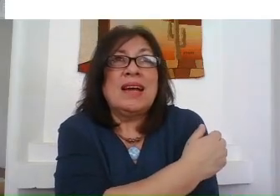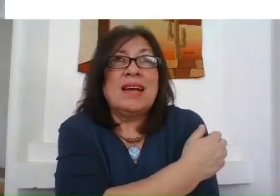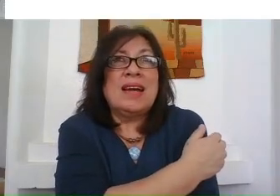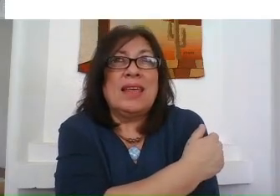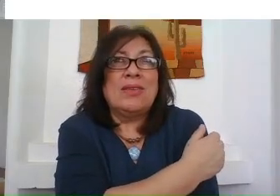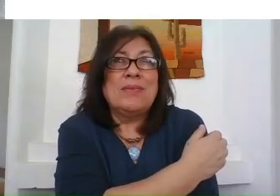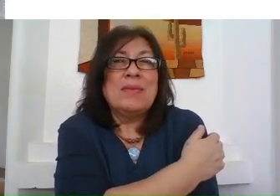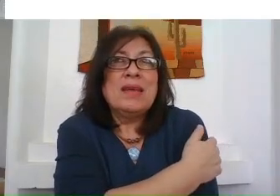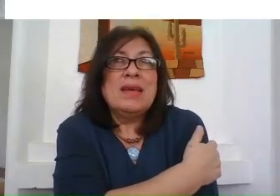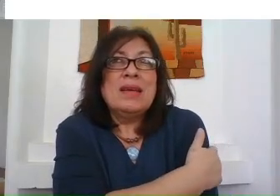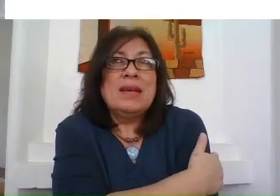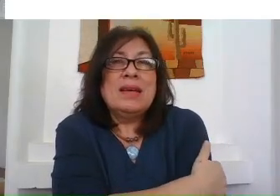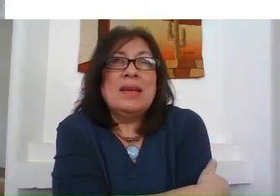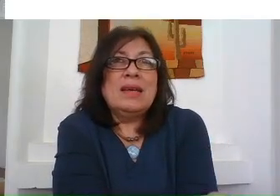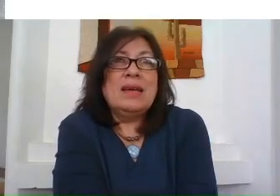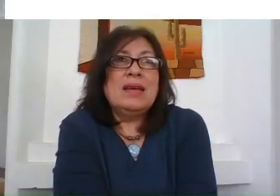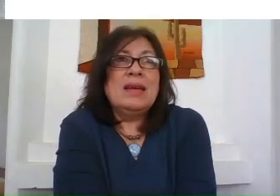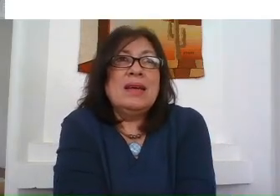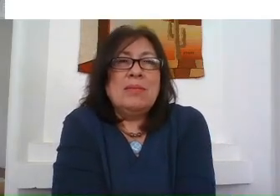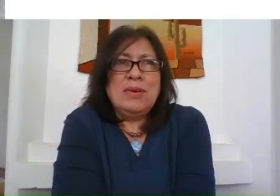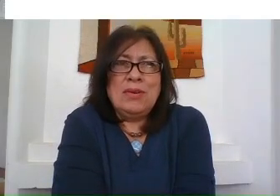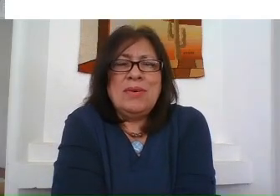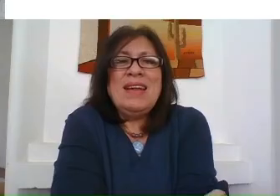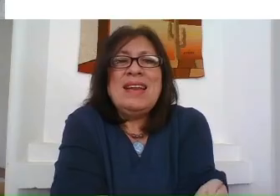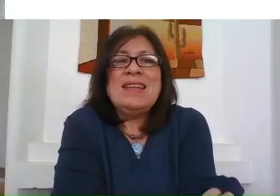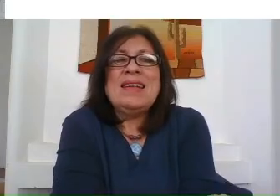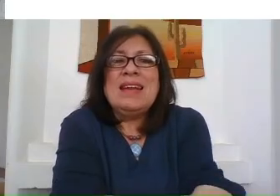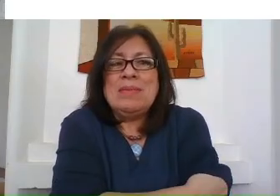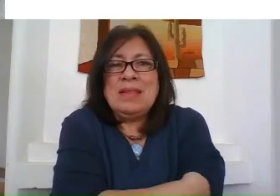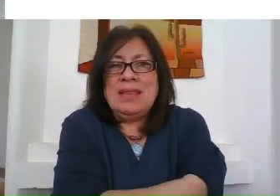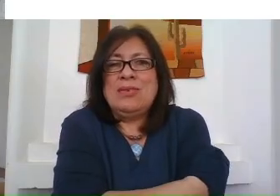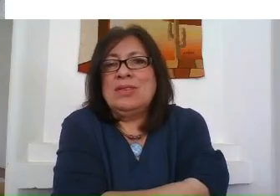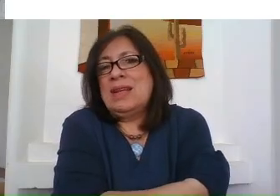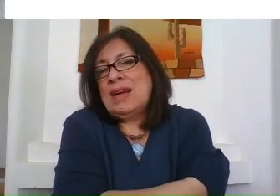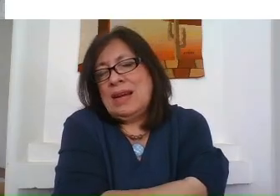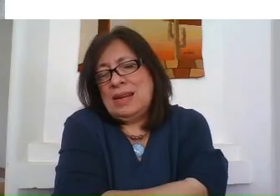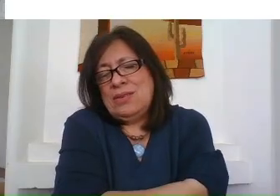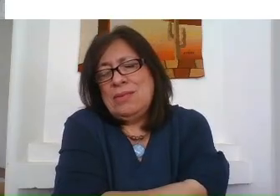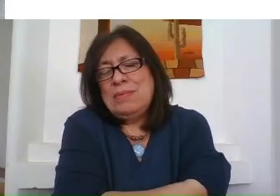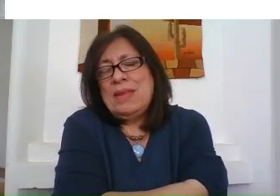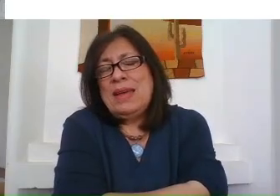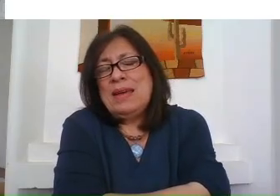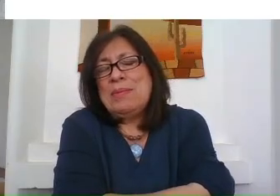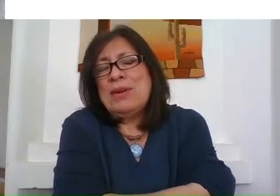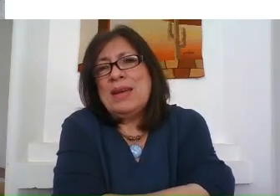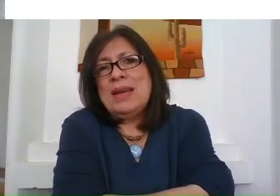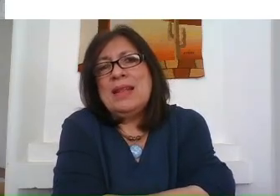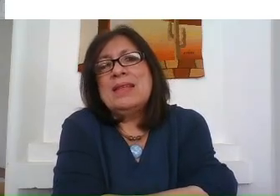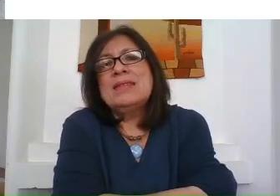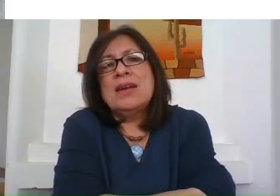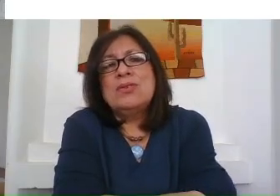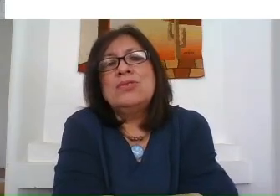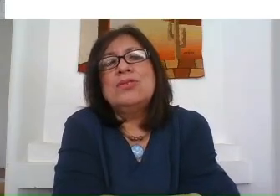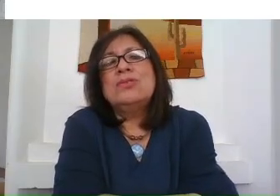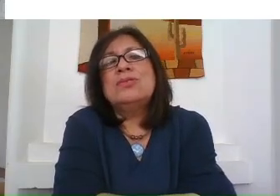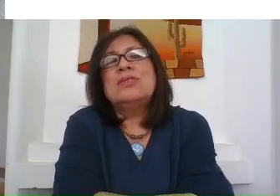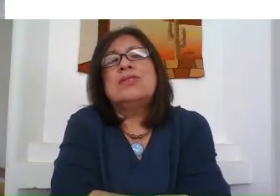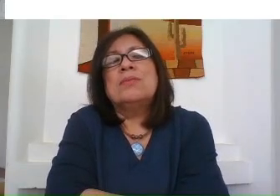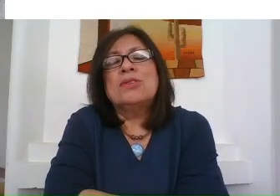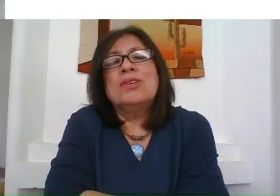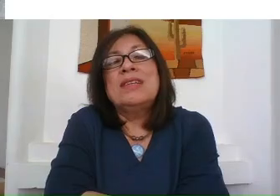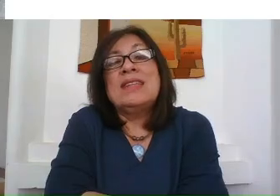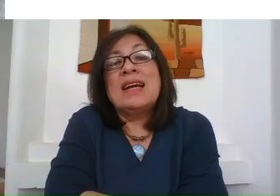psicomotor estancado. Bueno, no es literalmente contracara, ¿no? Porque el